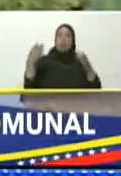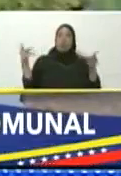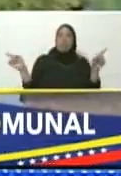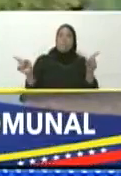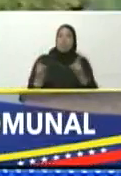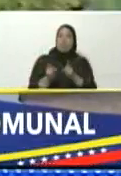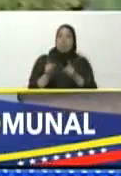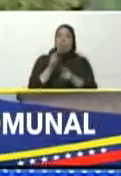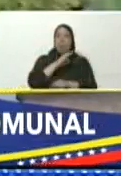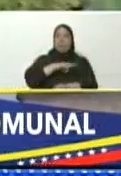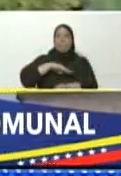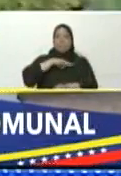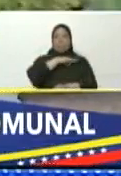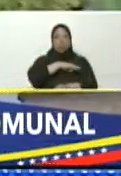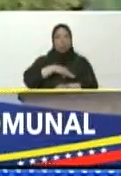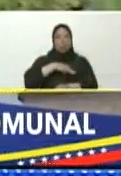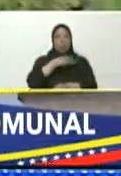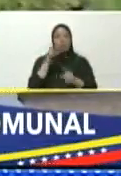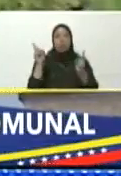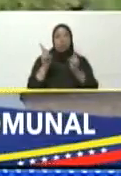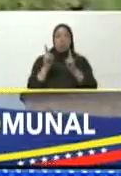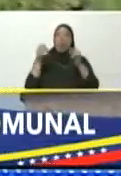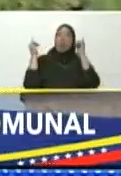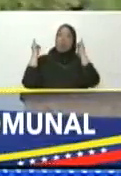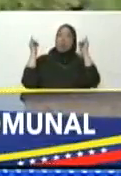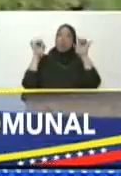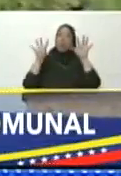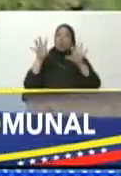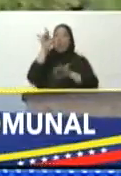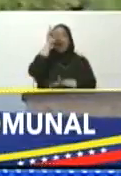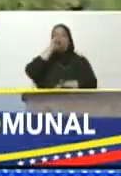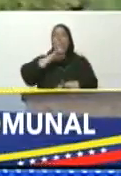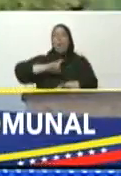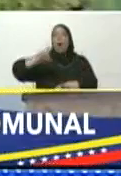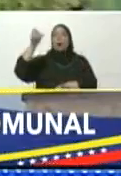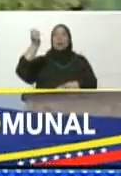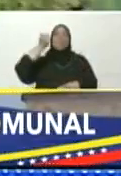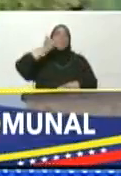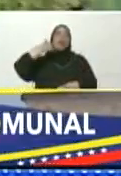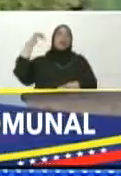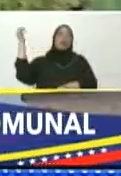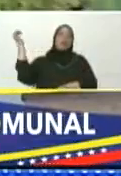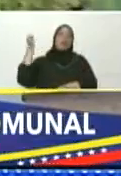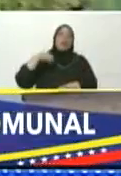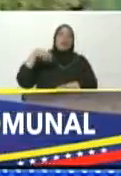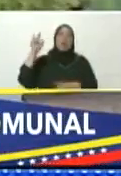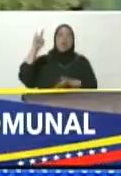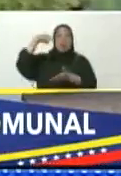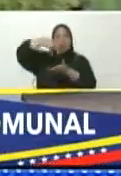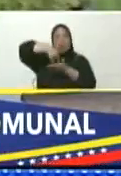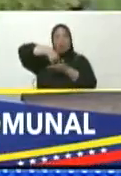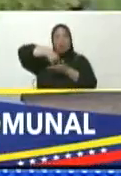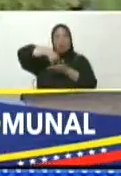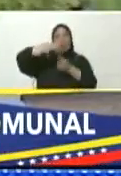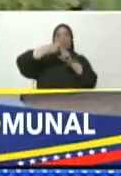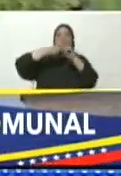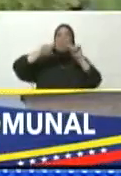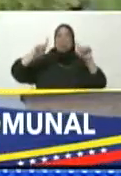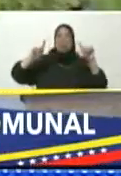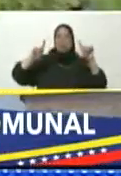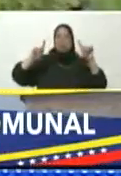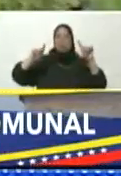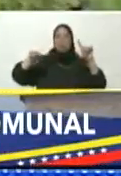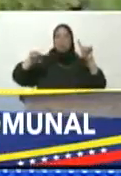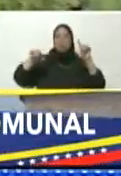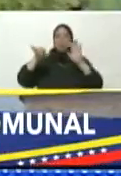micromisiones. Y quisimos venir a celebrar esos 9 años en Valencia, en Carabobo. Pero voy a darle un